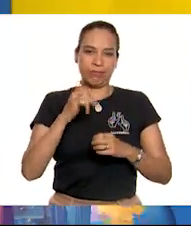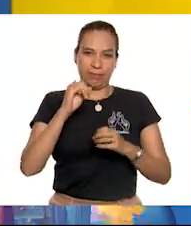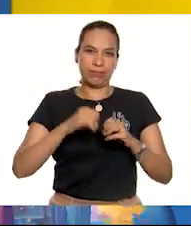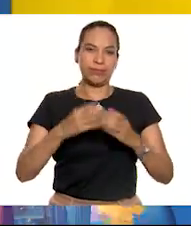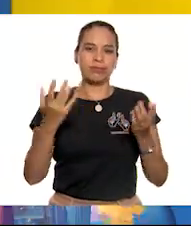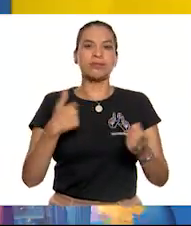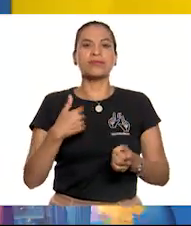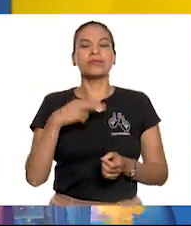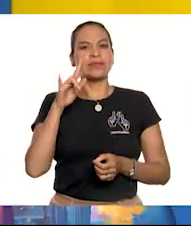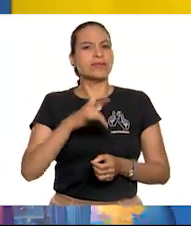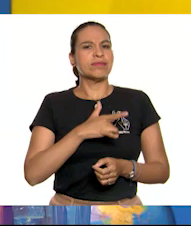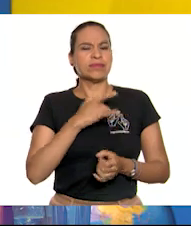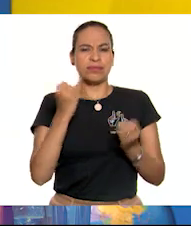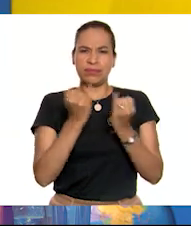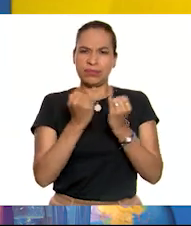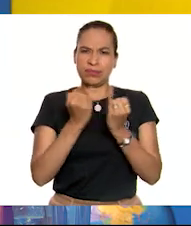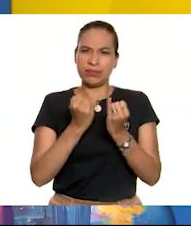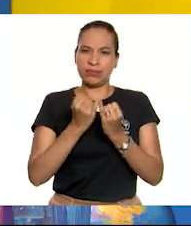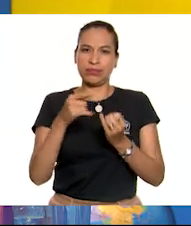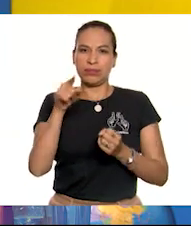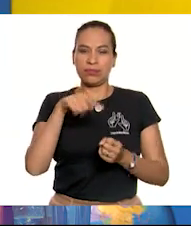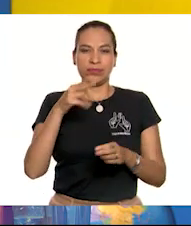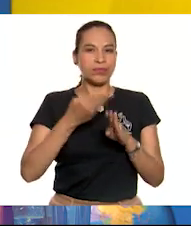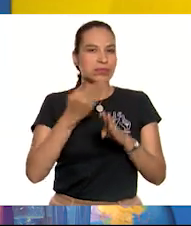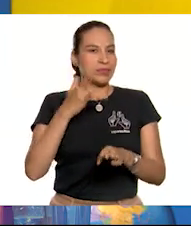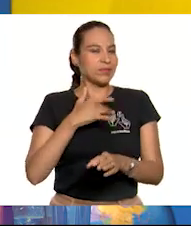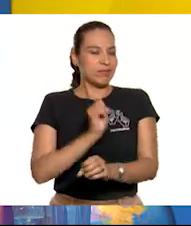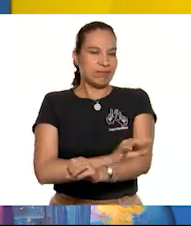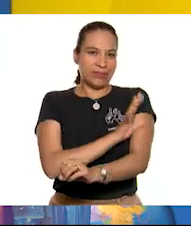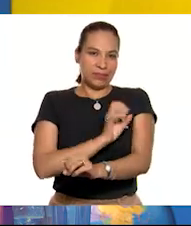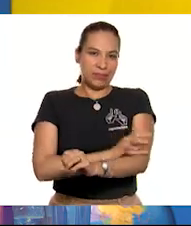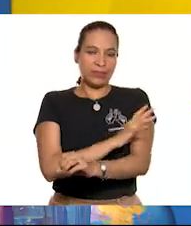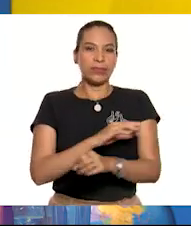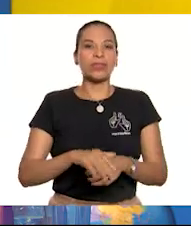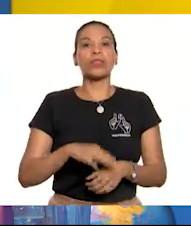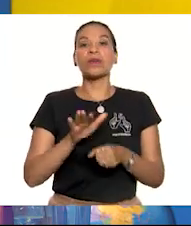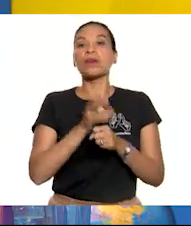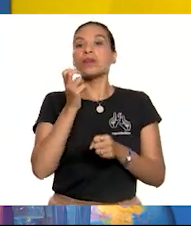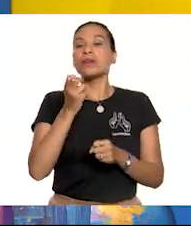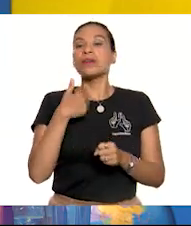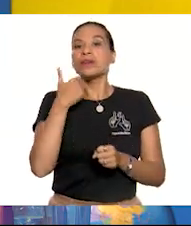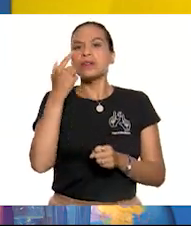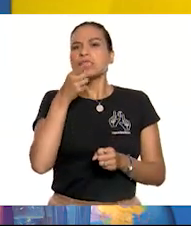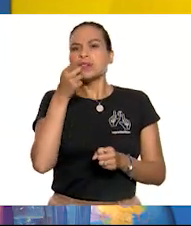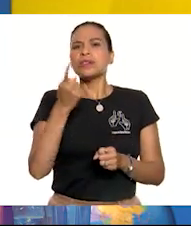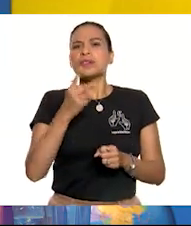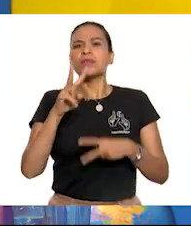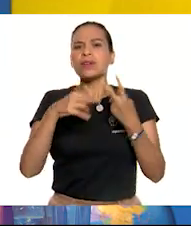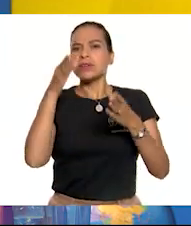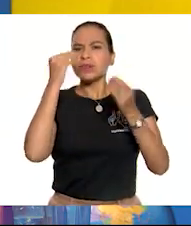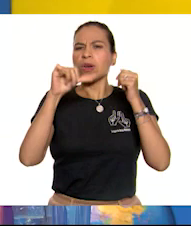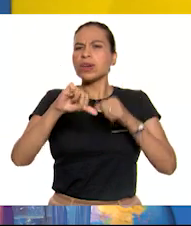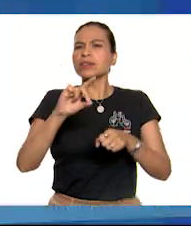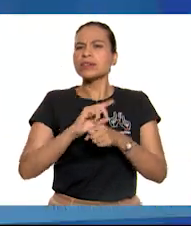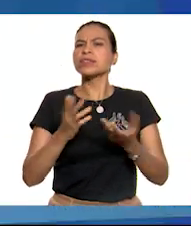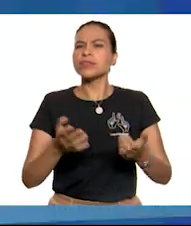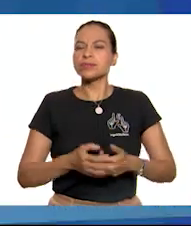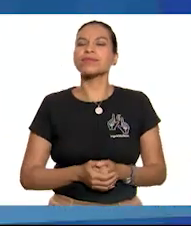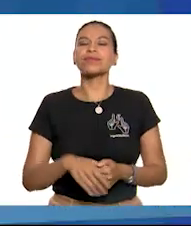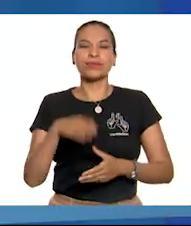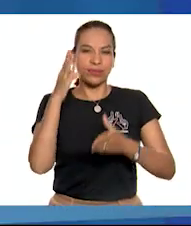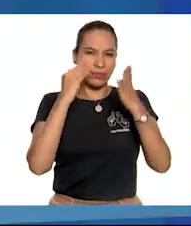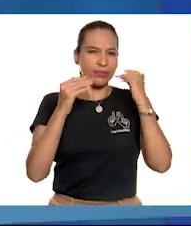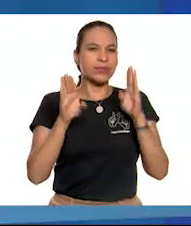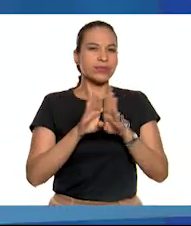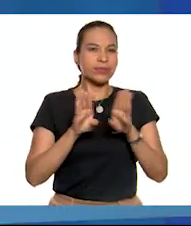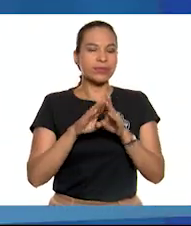y yo también me siento igual que ustedes, muy, muy entusiasmado. Y bueno, pues entonces díganos qué vamos a aprender el día de hoy, maestra. Claro, vamos